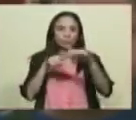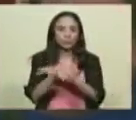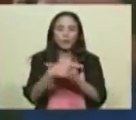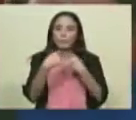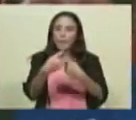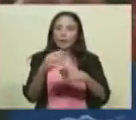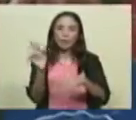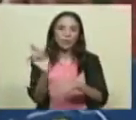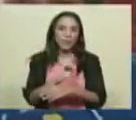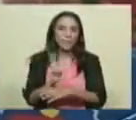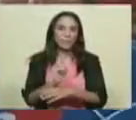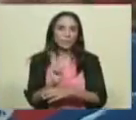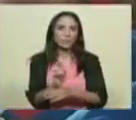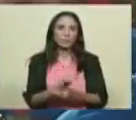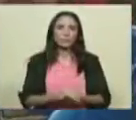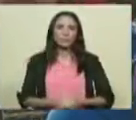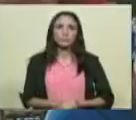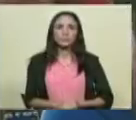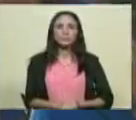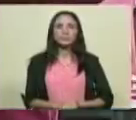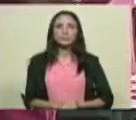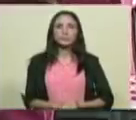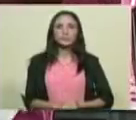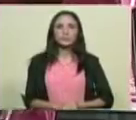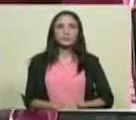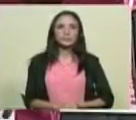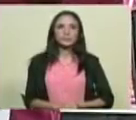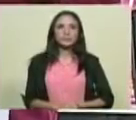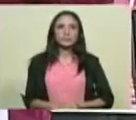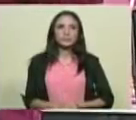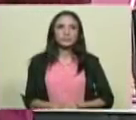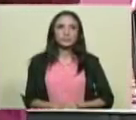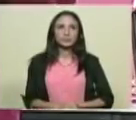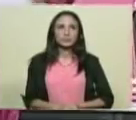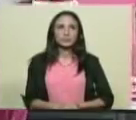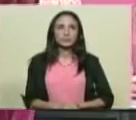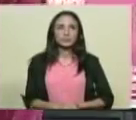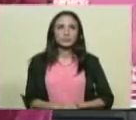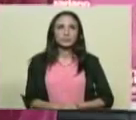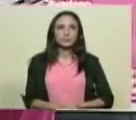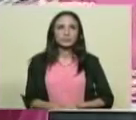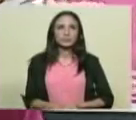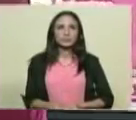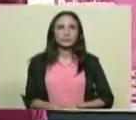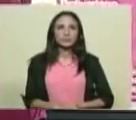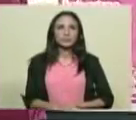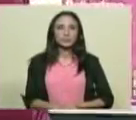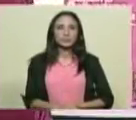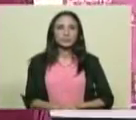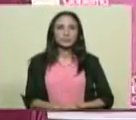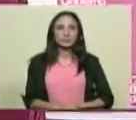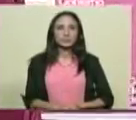Maduro a la mujer, de Maduro a la familia. Gracias, Marvin.